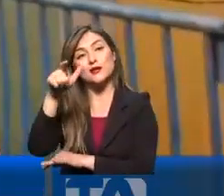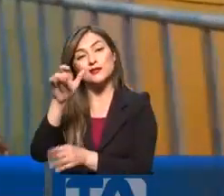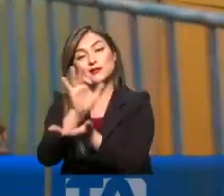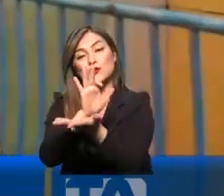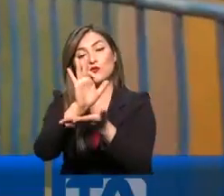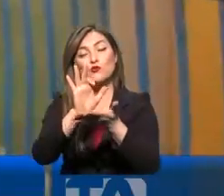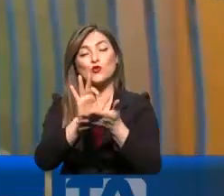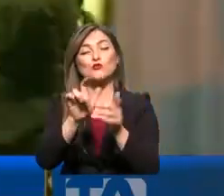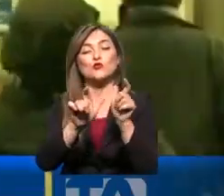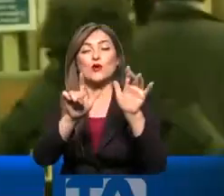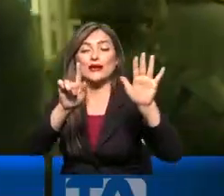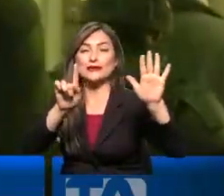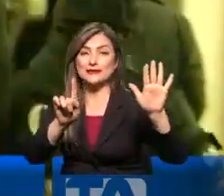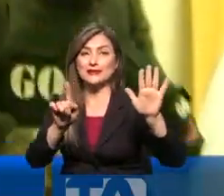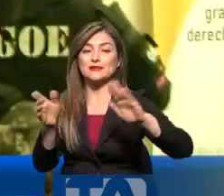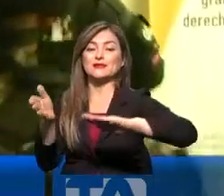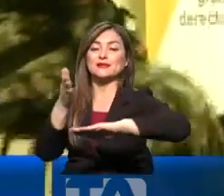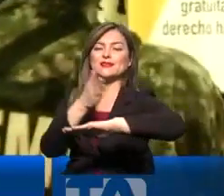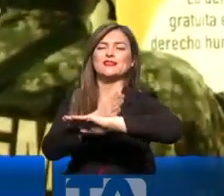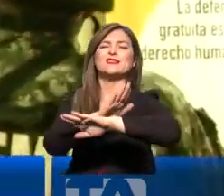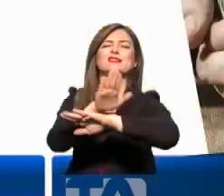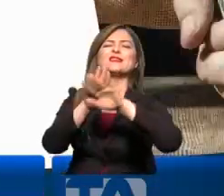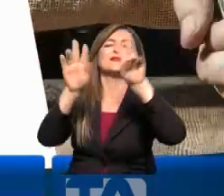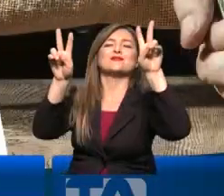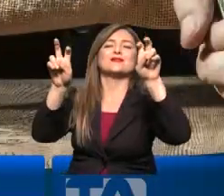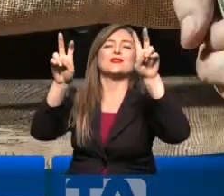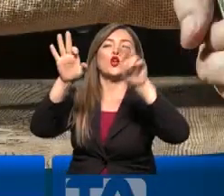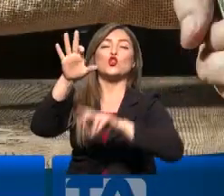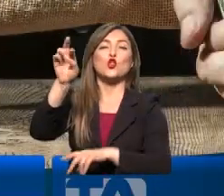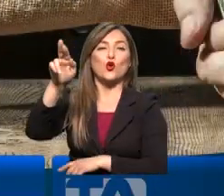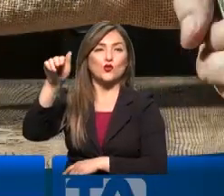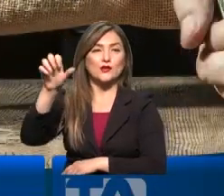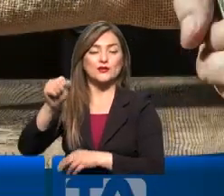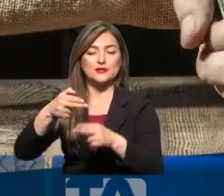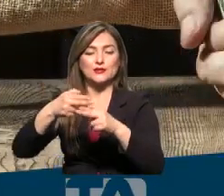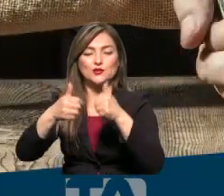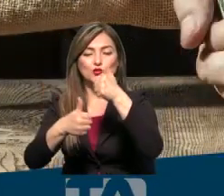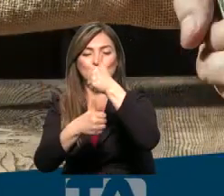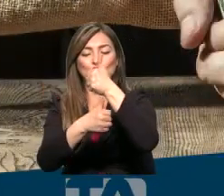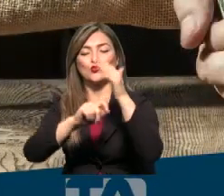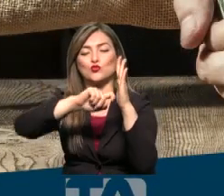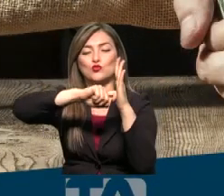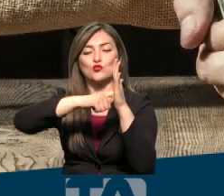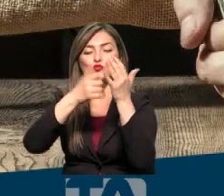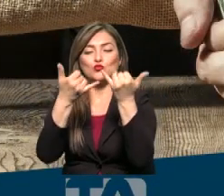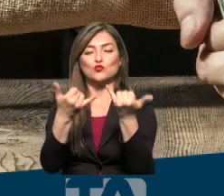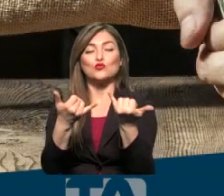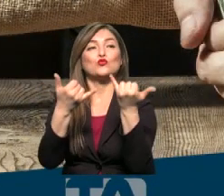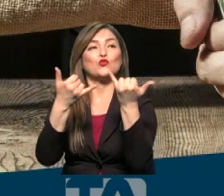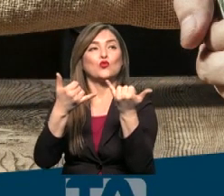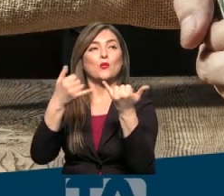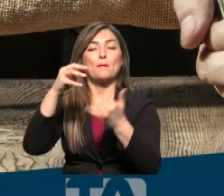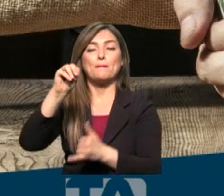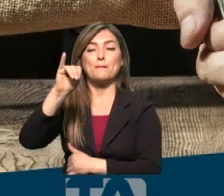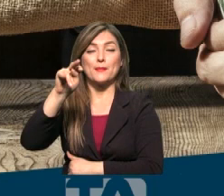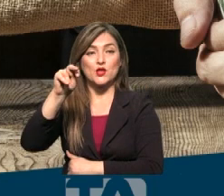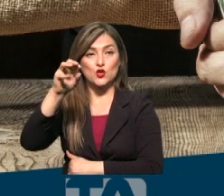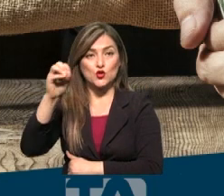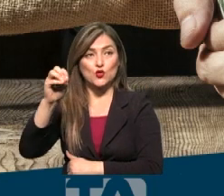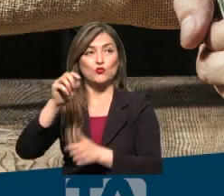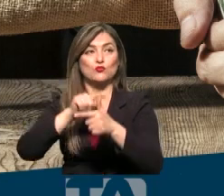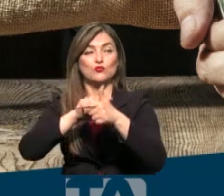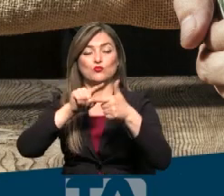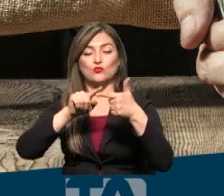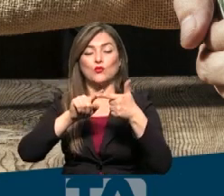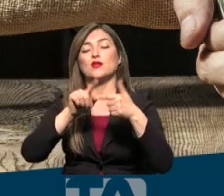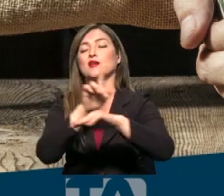personas dentro del conocido caso Las Torres. Se trata del ex subcontralor y actual funcionario de Contraloría Luis Miño, los directivos de la